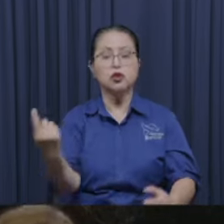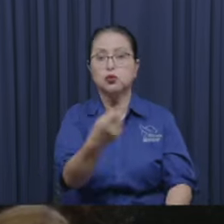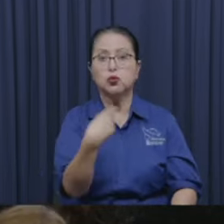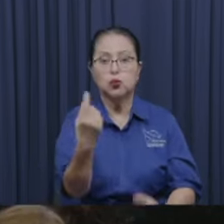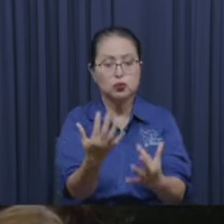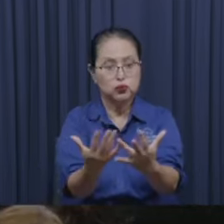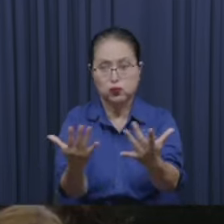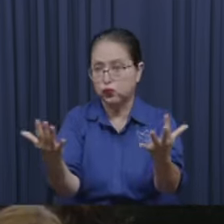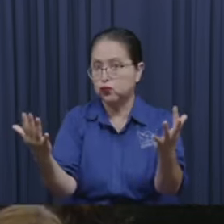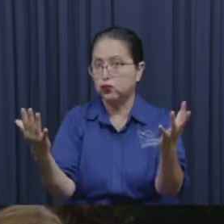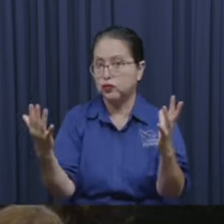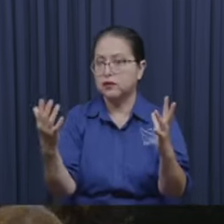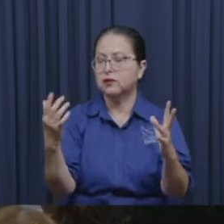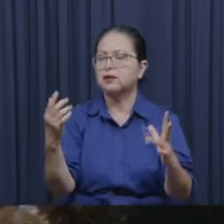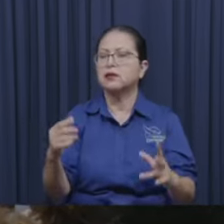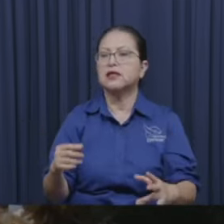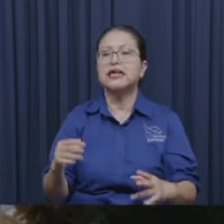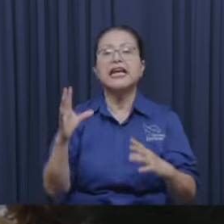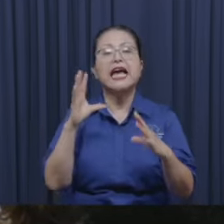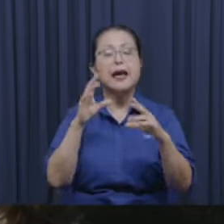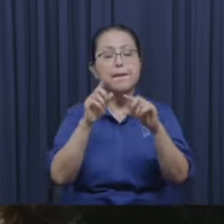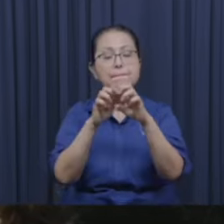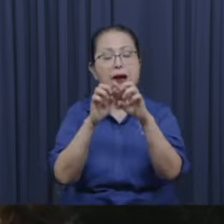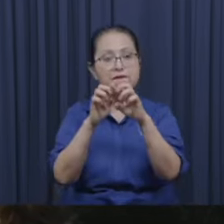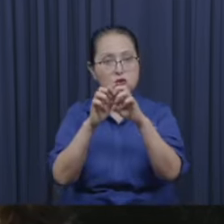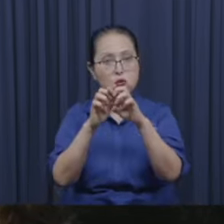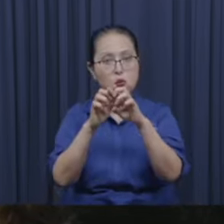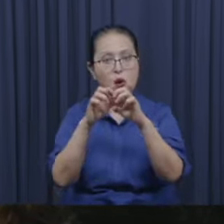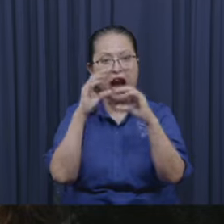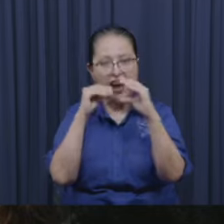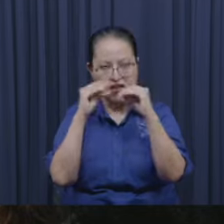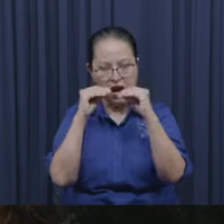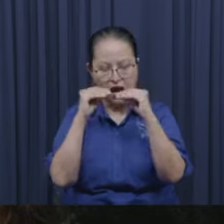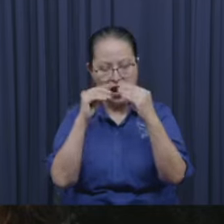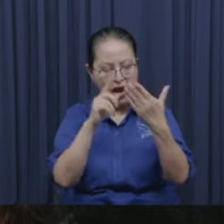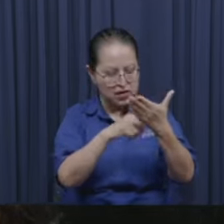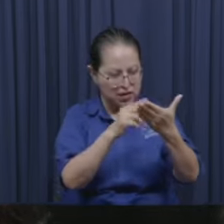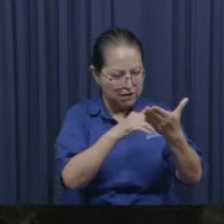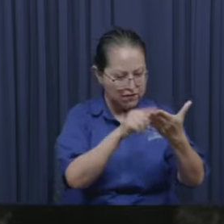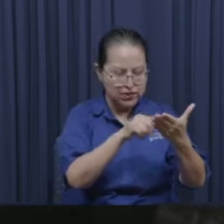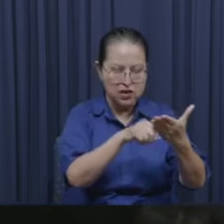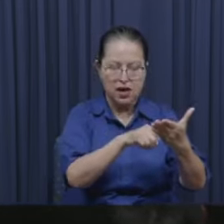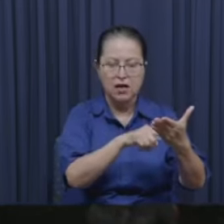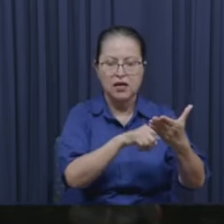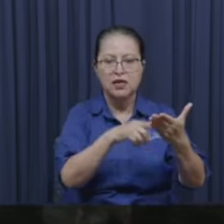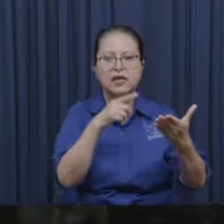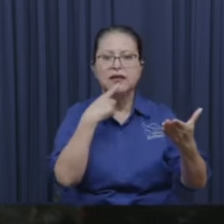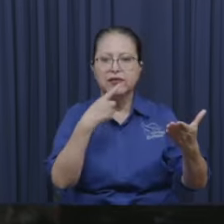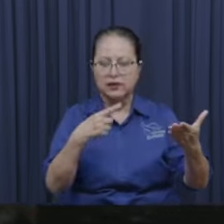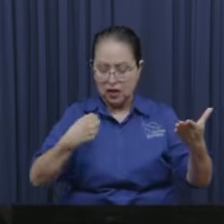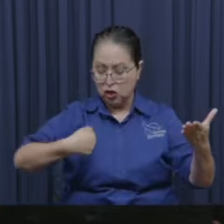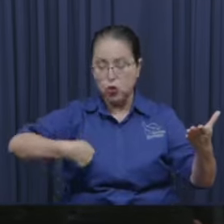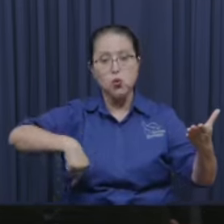vosotros Entonces el que está hablando aquí es Pablo y dice